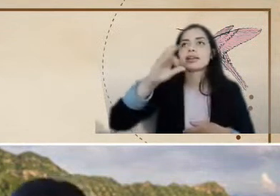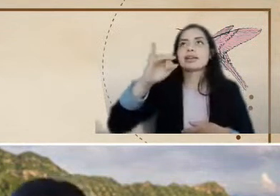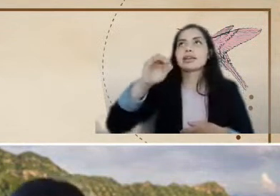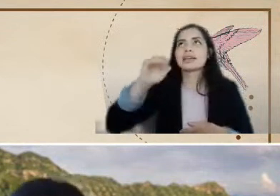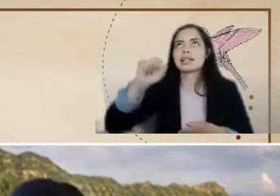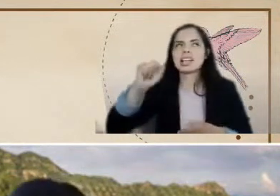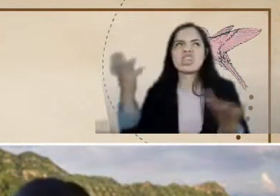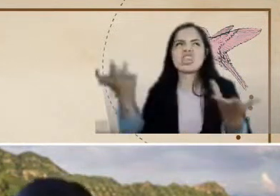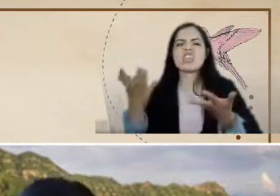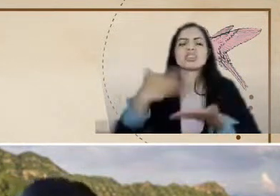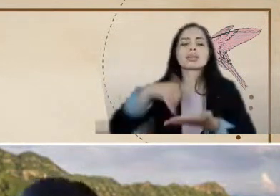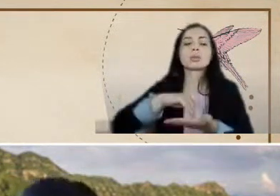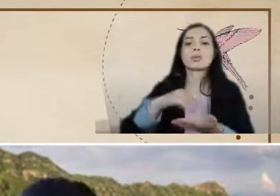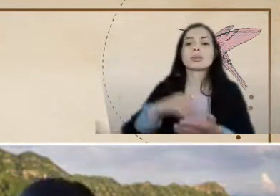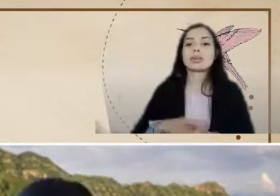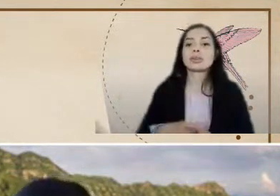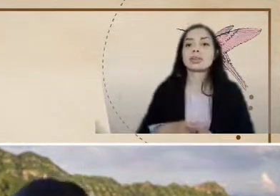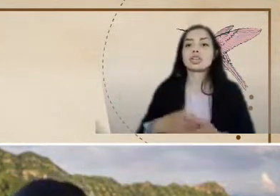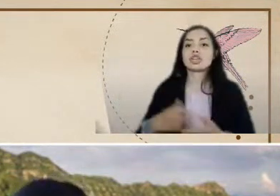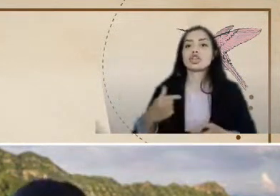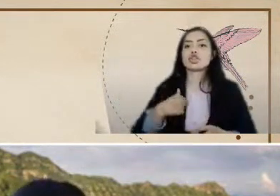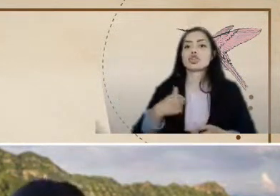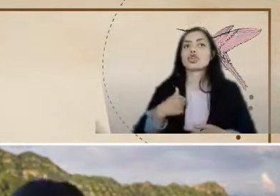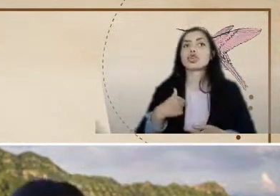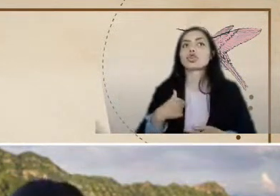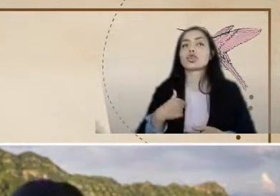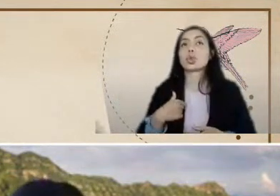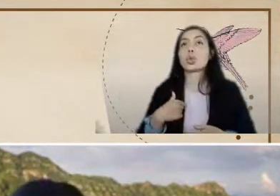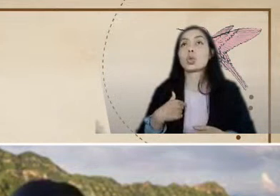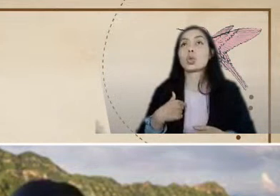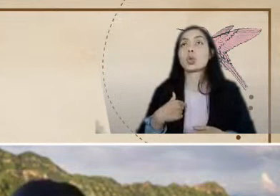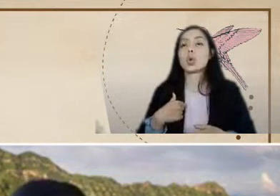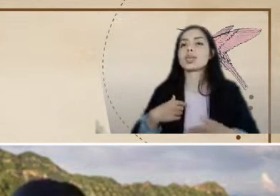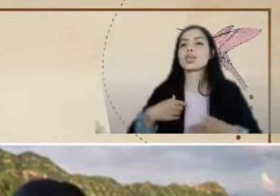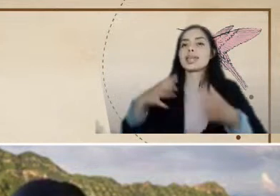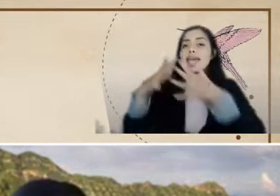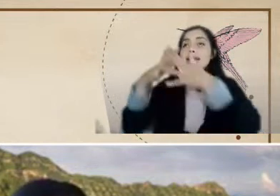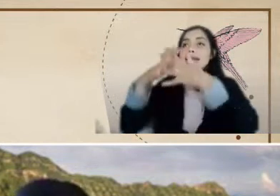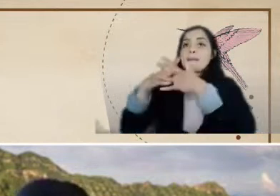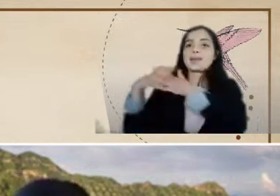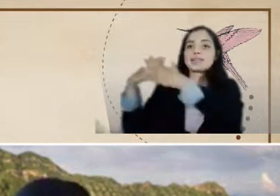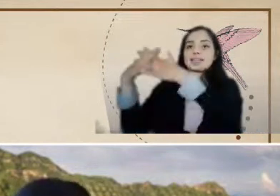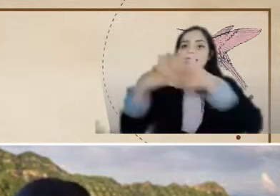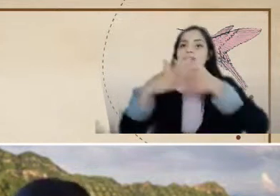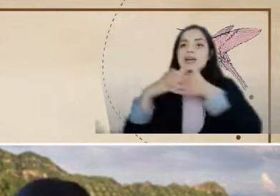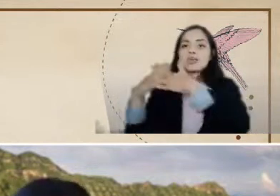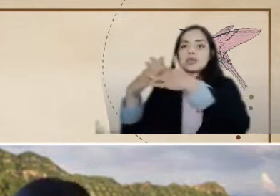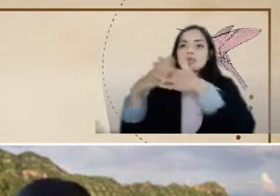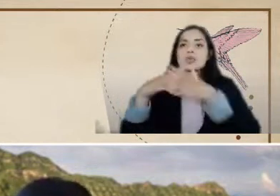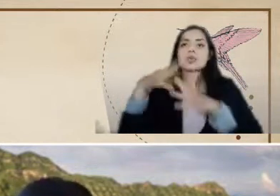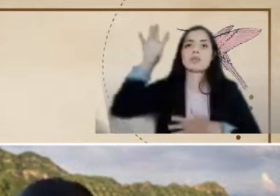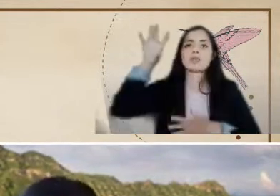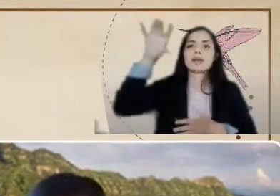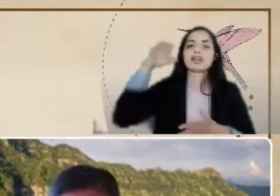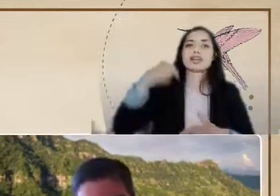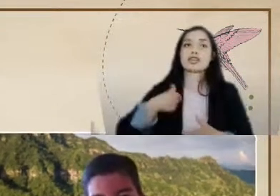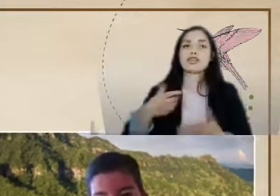estoy en Santa Cruz, California, en Estados Unidos, donde estoy empezando un nuevo trabajo en estos